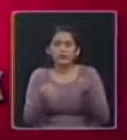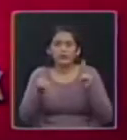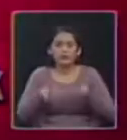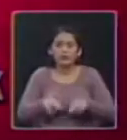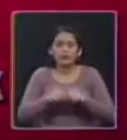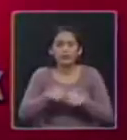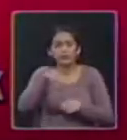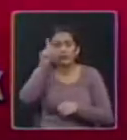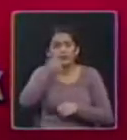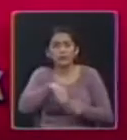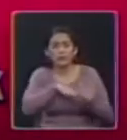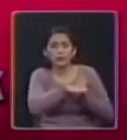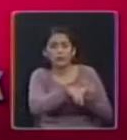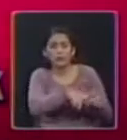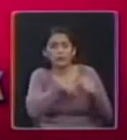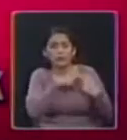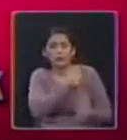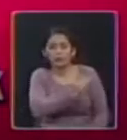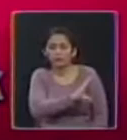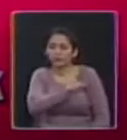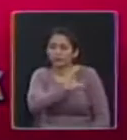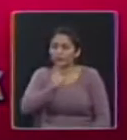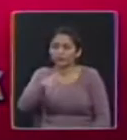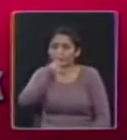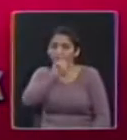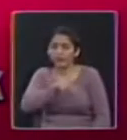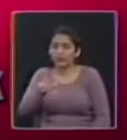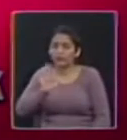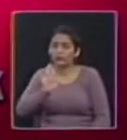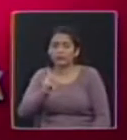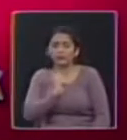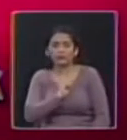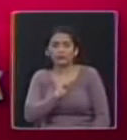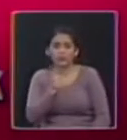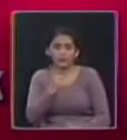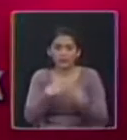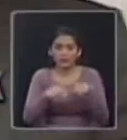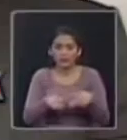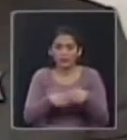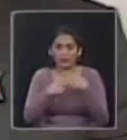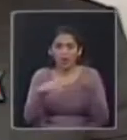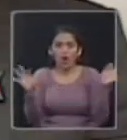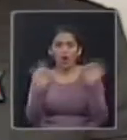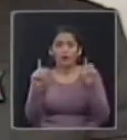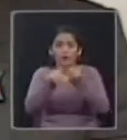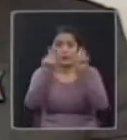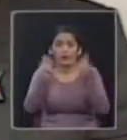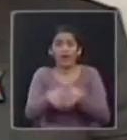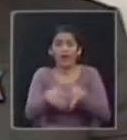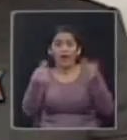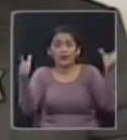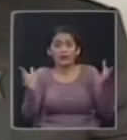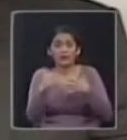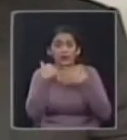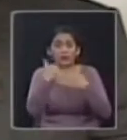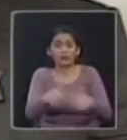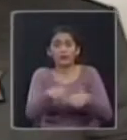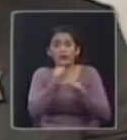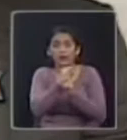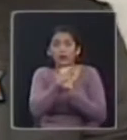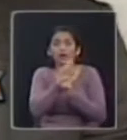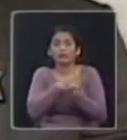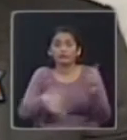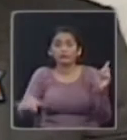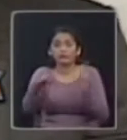líneas de financiamiento competitivas para que emprendedores, pero sobre todo empresas grandes que puedan dar el cambio al ecosistema, puedan financiarse